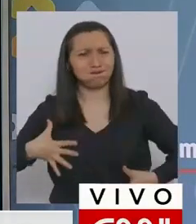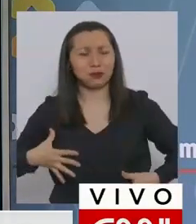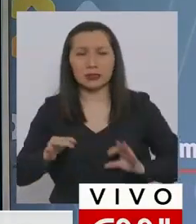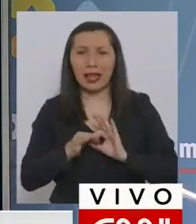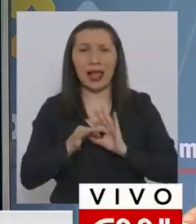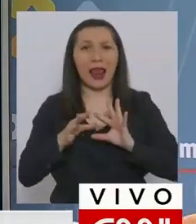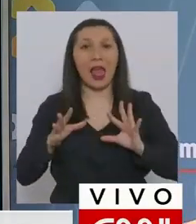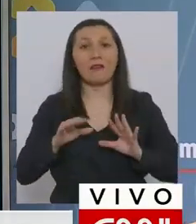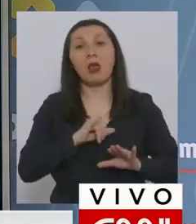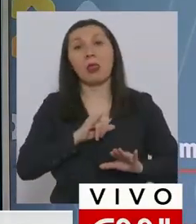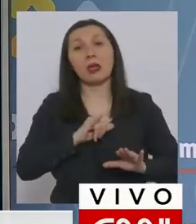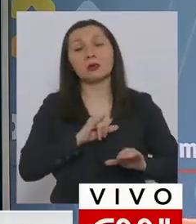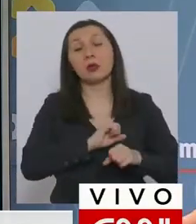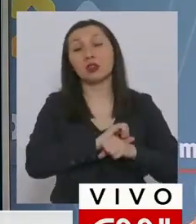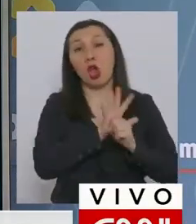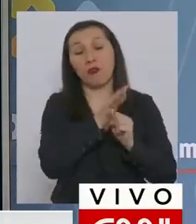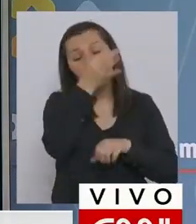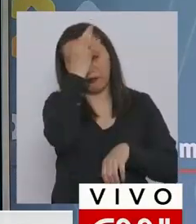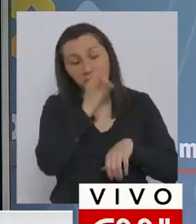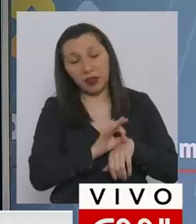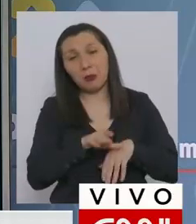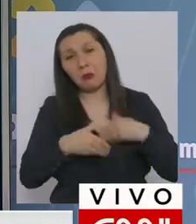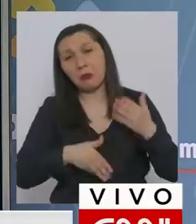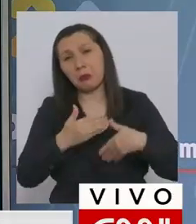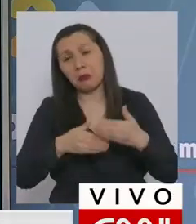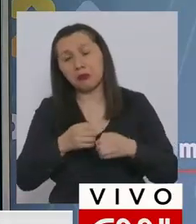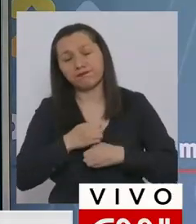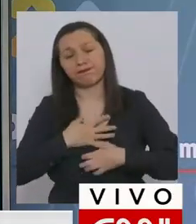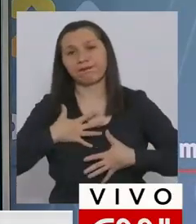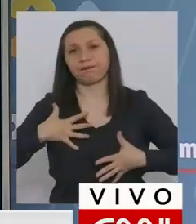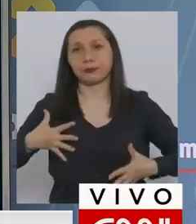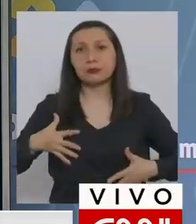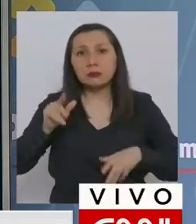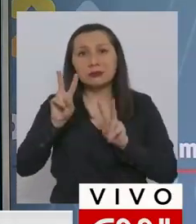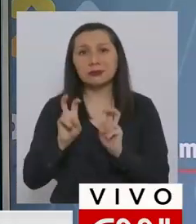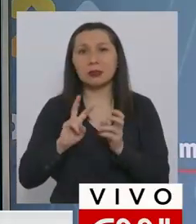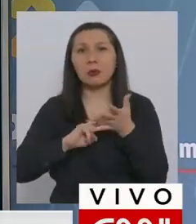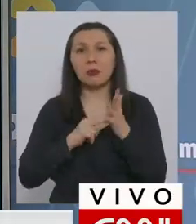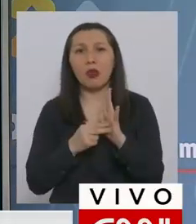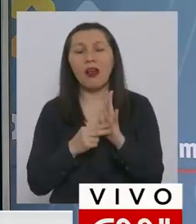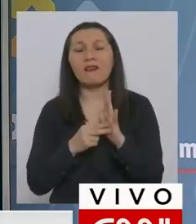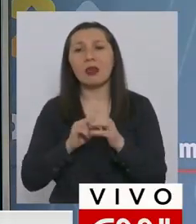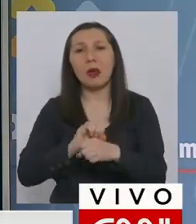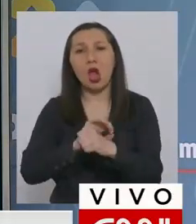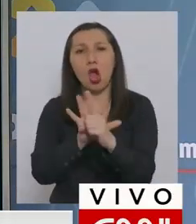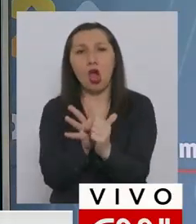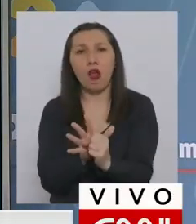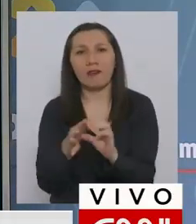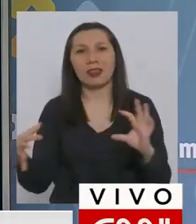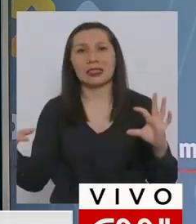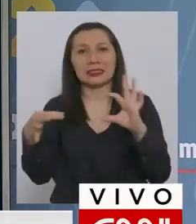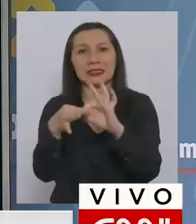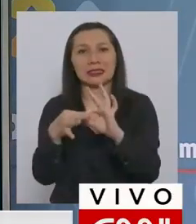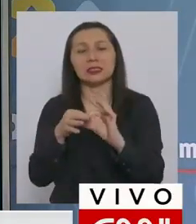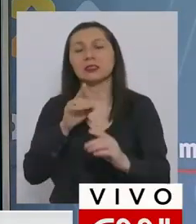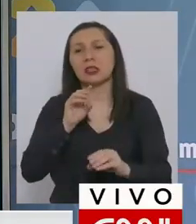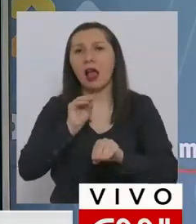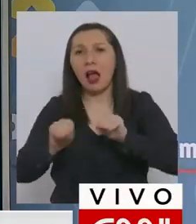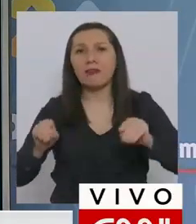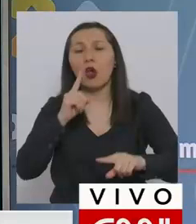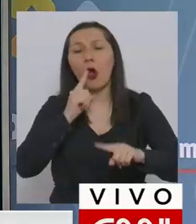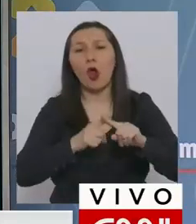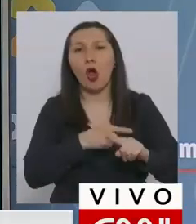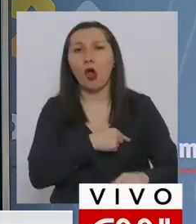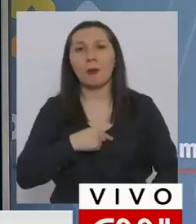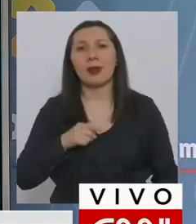de vacunación masiva que tiene como finalidad proteger a la población. A continuación, le cederé la palabra a la